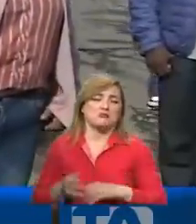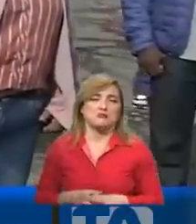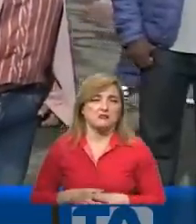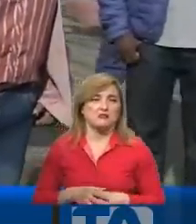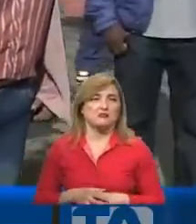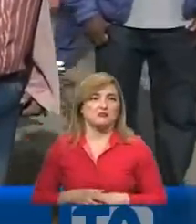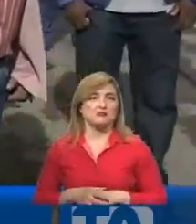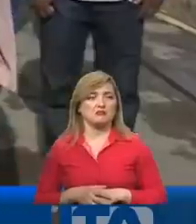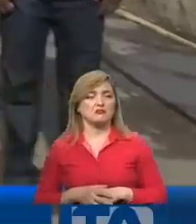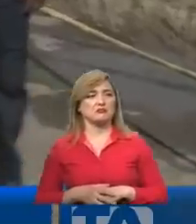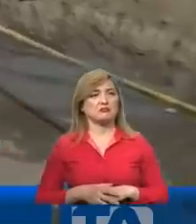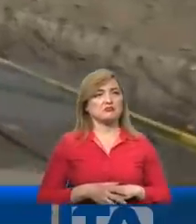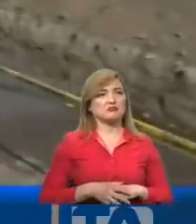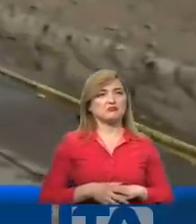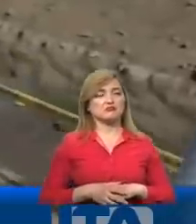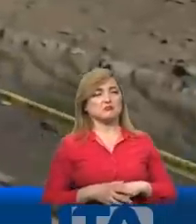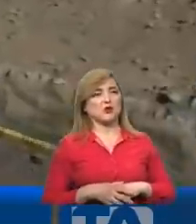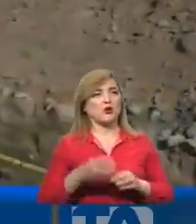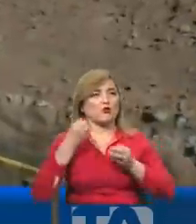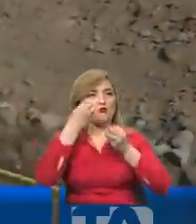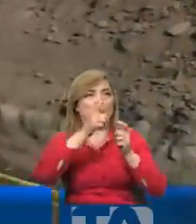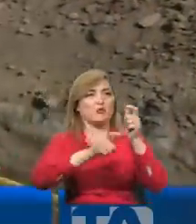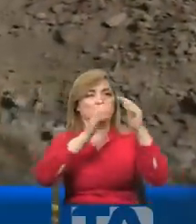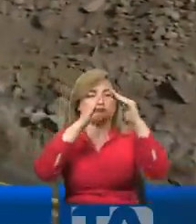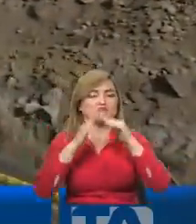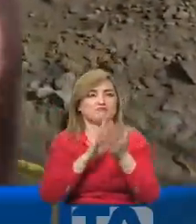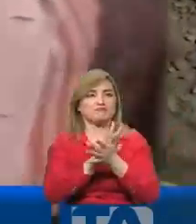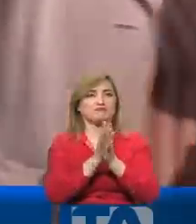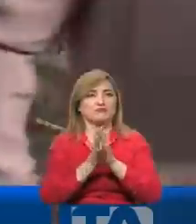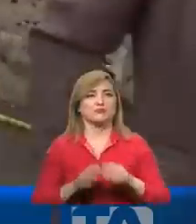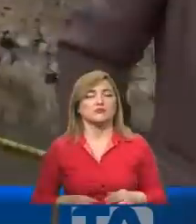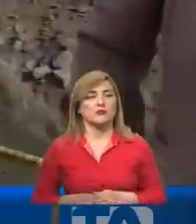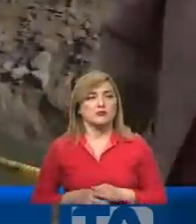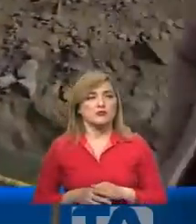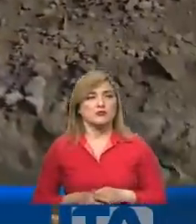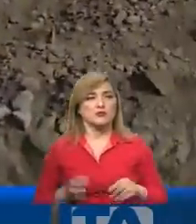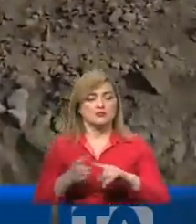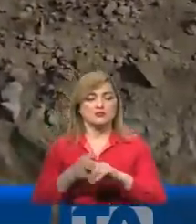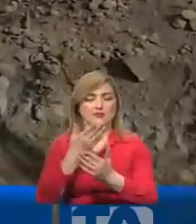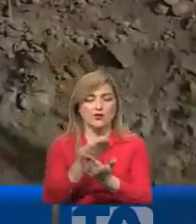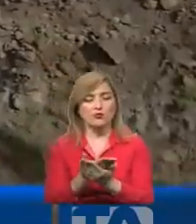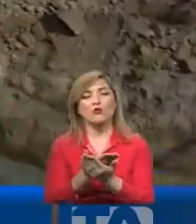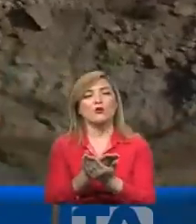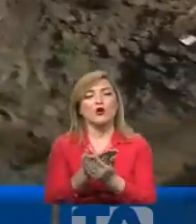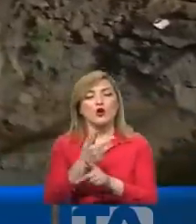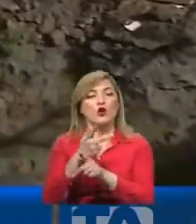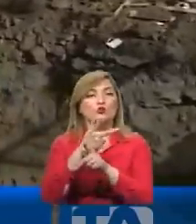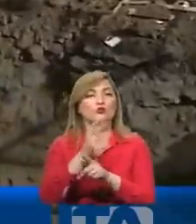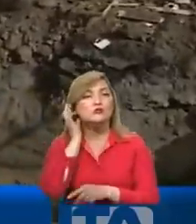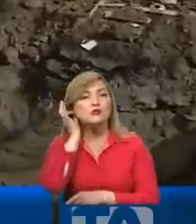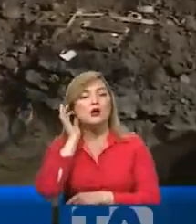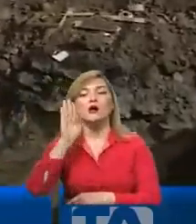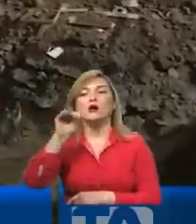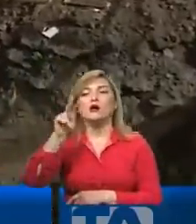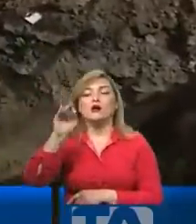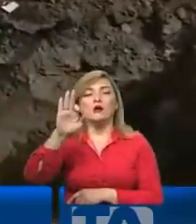este momento sin tener la autorización o socialización. Como ustedes ven, hemos hecho varias propuestas, hemos hablado con la señora concejal Soledad